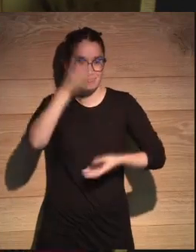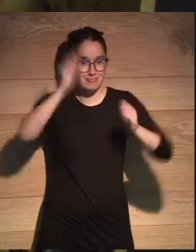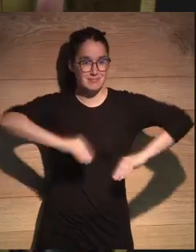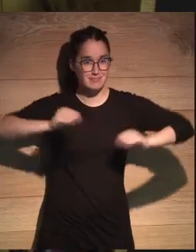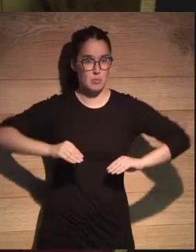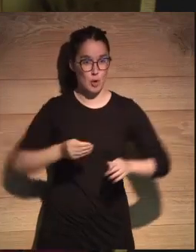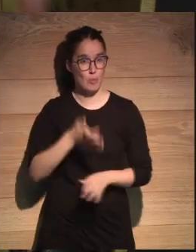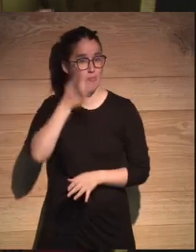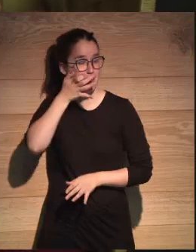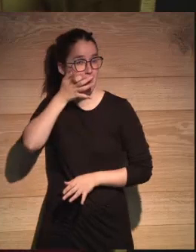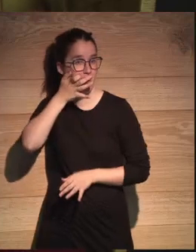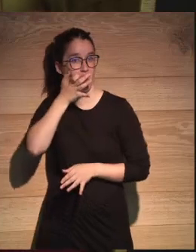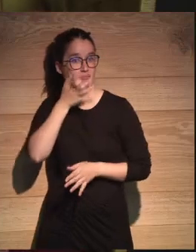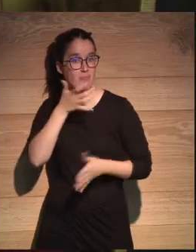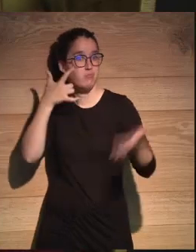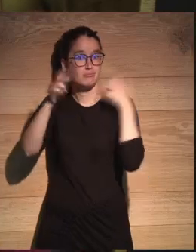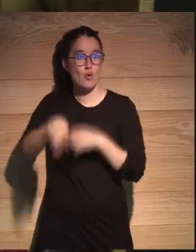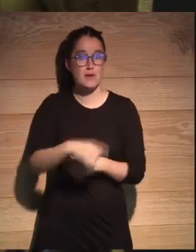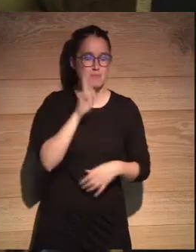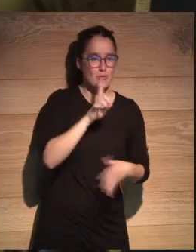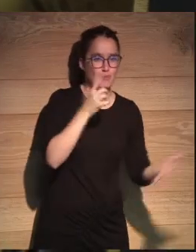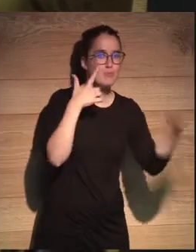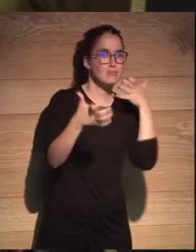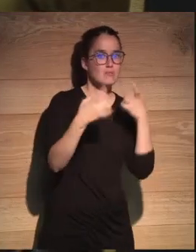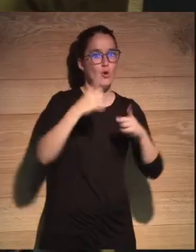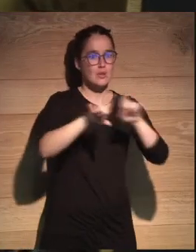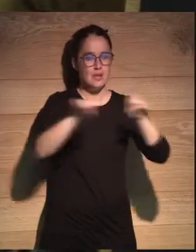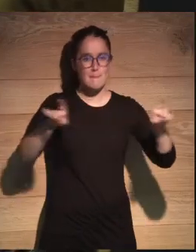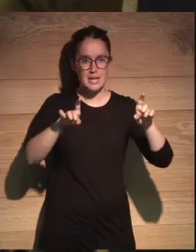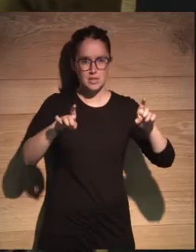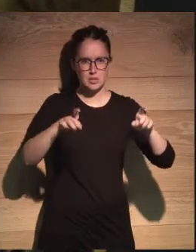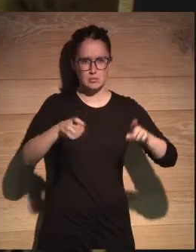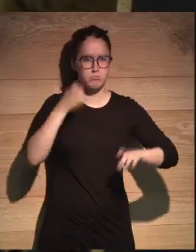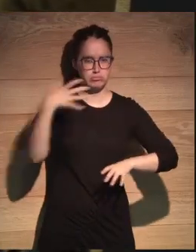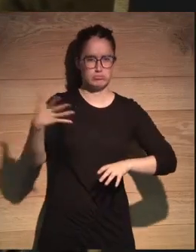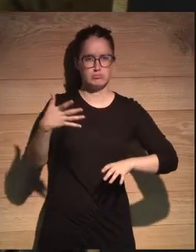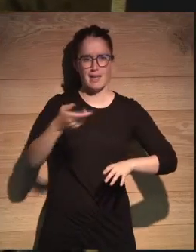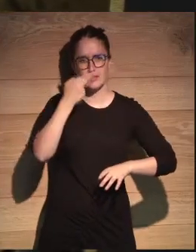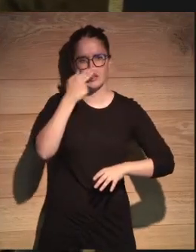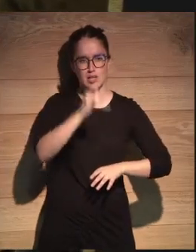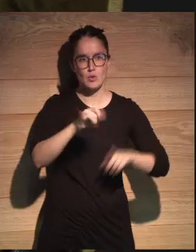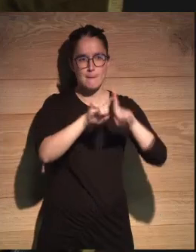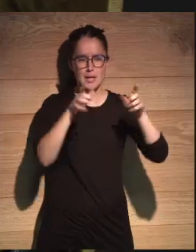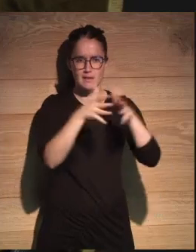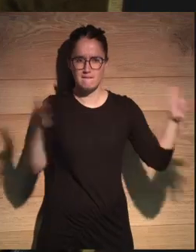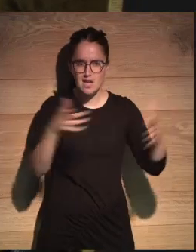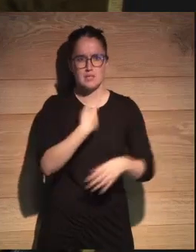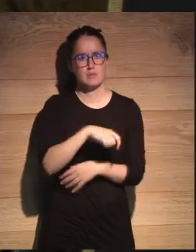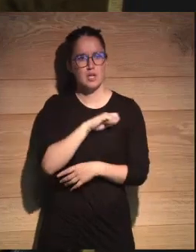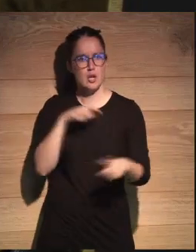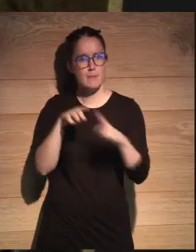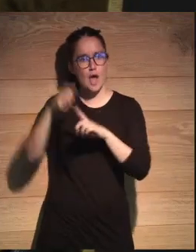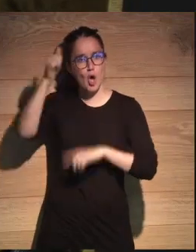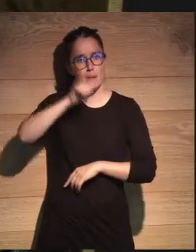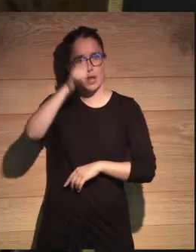que una veracidad, suele ser más llamativo. Pero descubrimos algo más, que grandes empresas interesadas en ello. Hay una gran corporación que era española, dedicada a